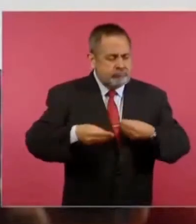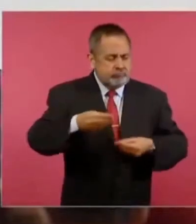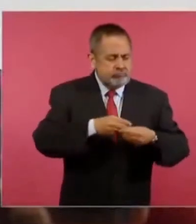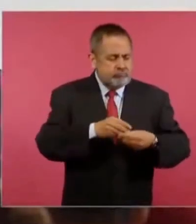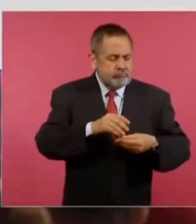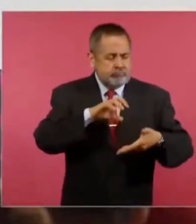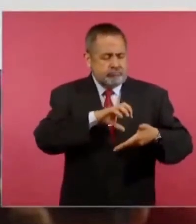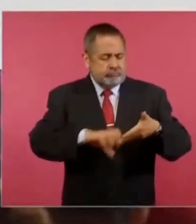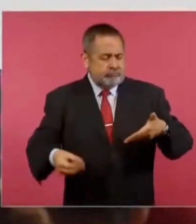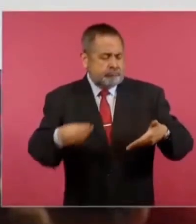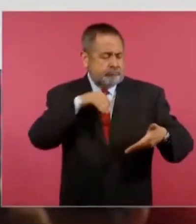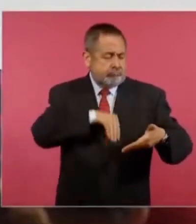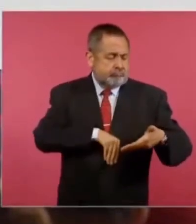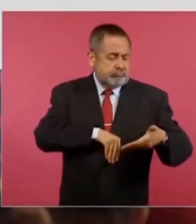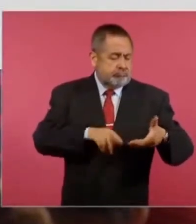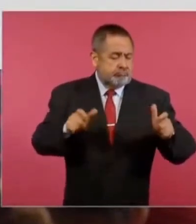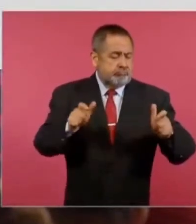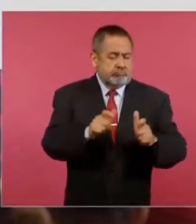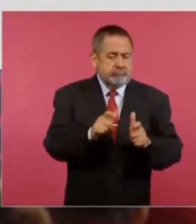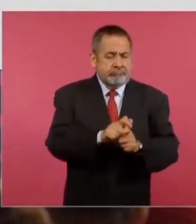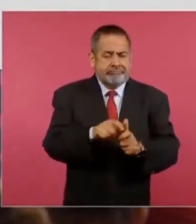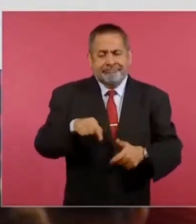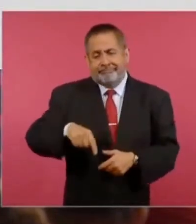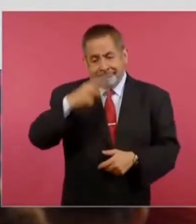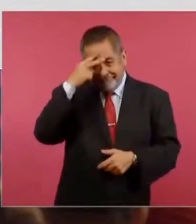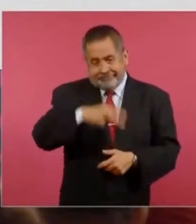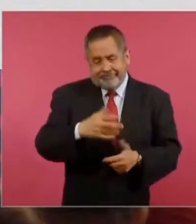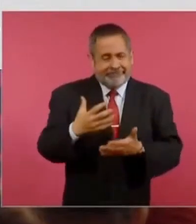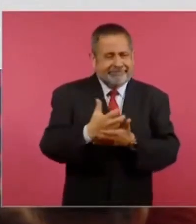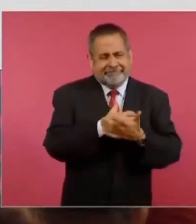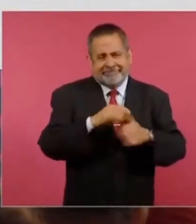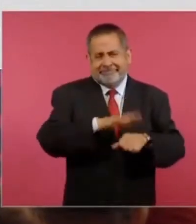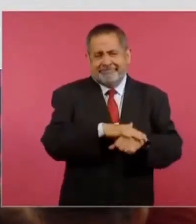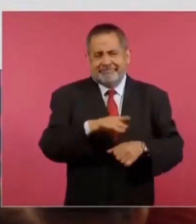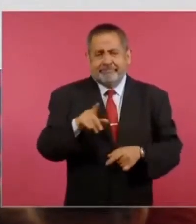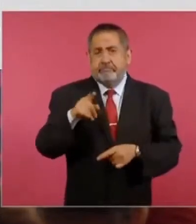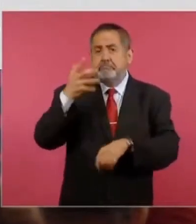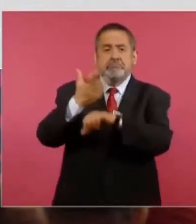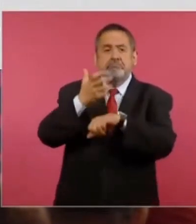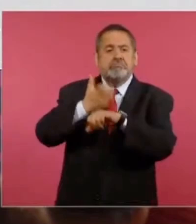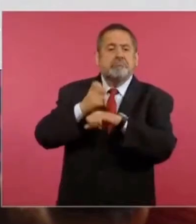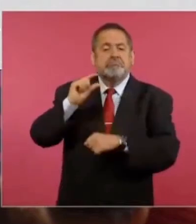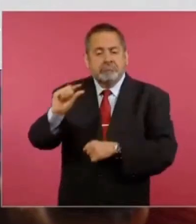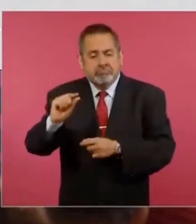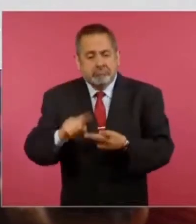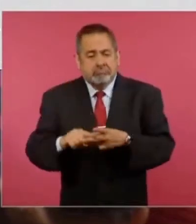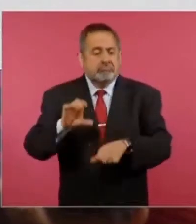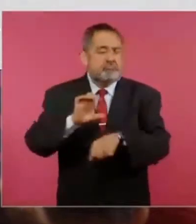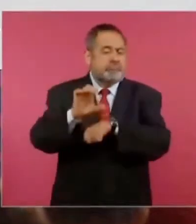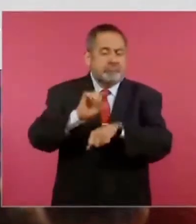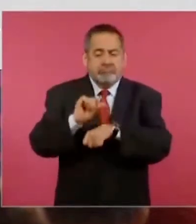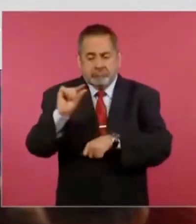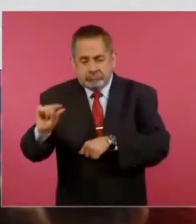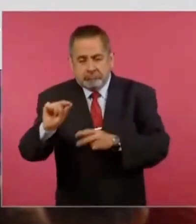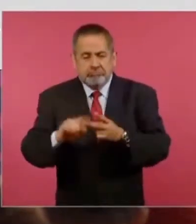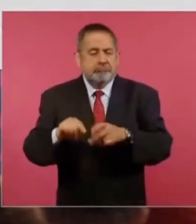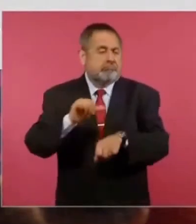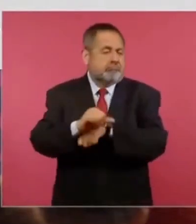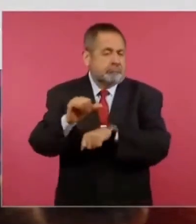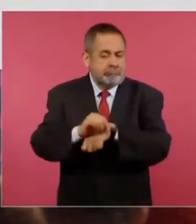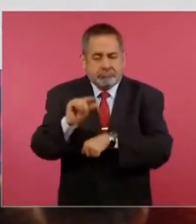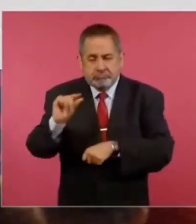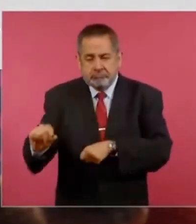Se cobraba en México más que en Estados Unidos, que en Colombia, que en